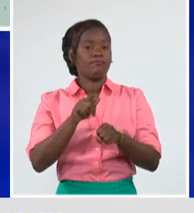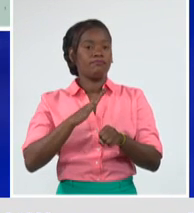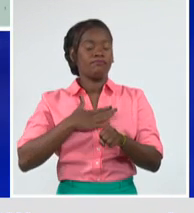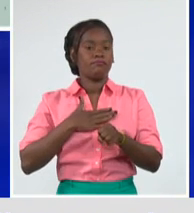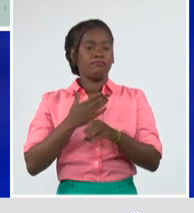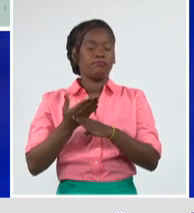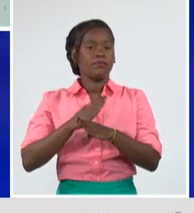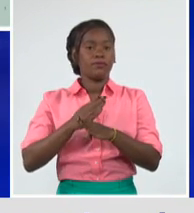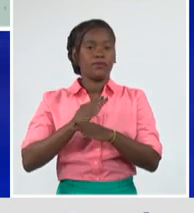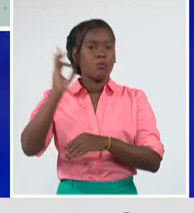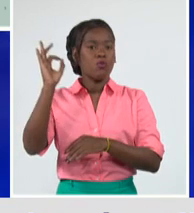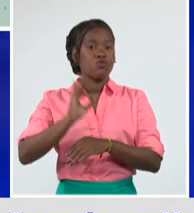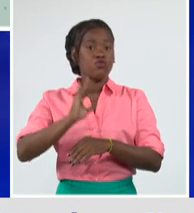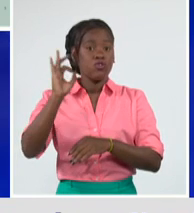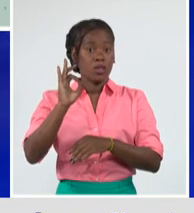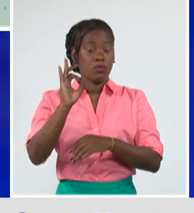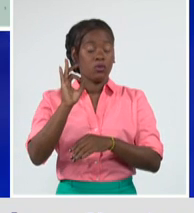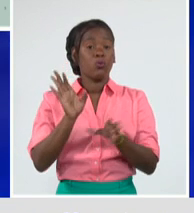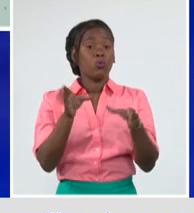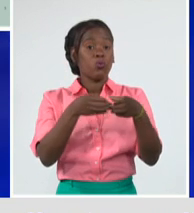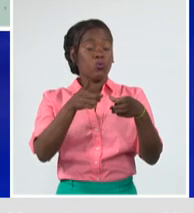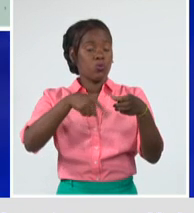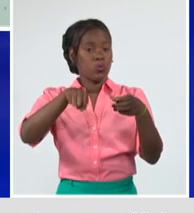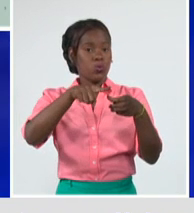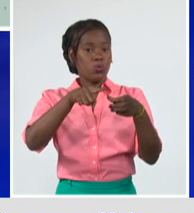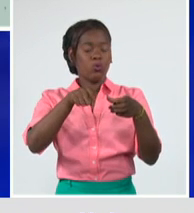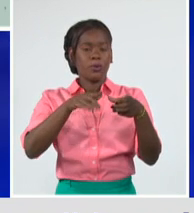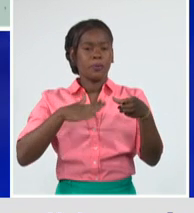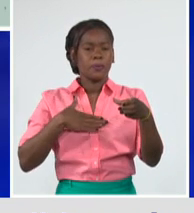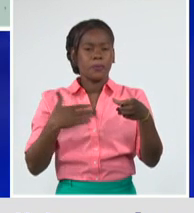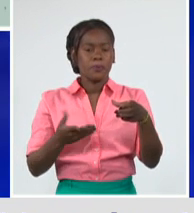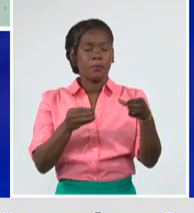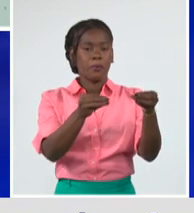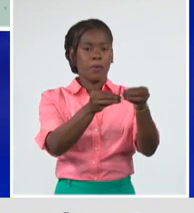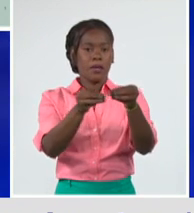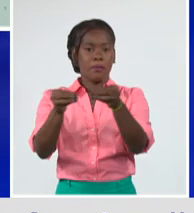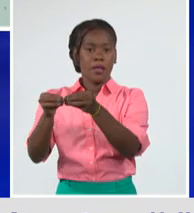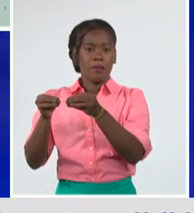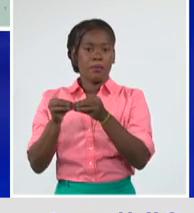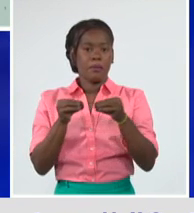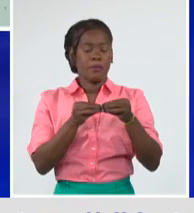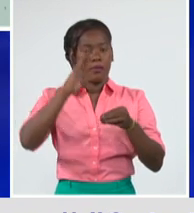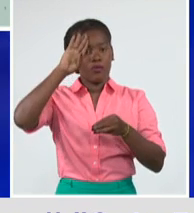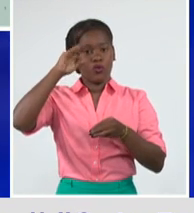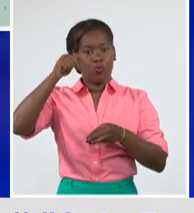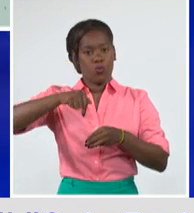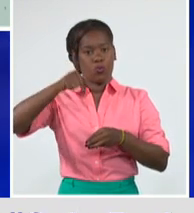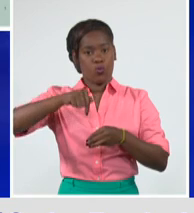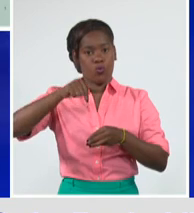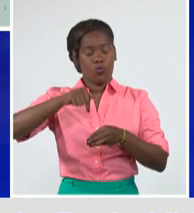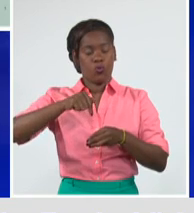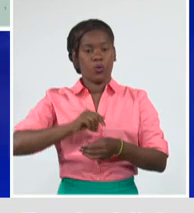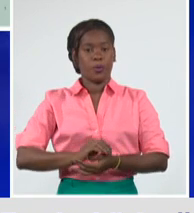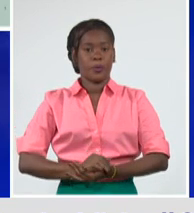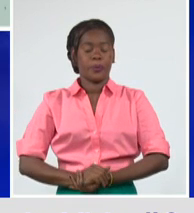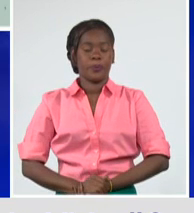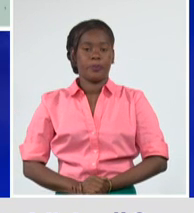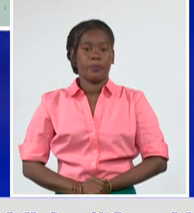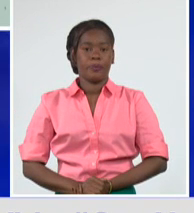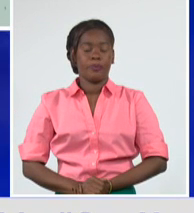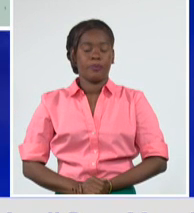99,7% de todos los diagnosticados son consecuencia de la transmisión autóctona de la enfermedad. Estamos hablando